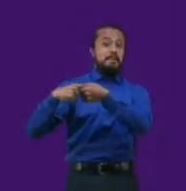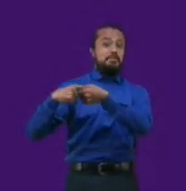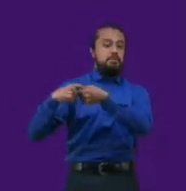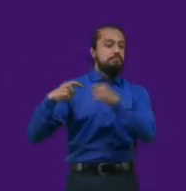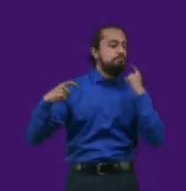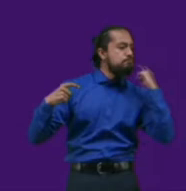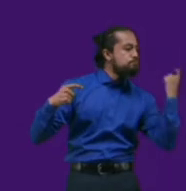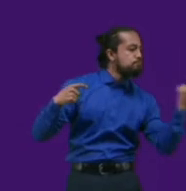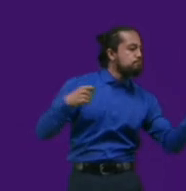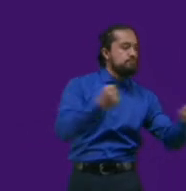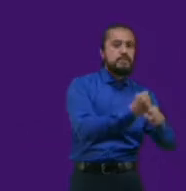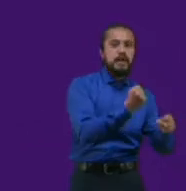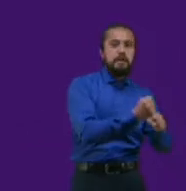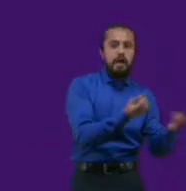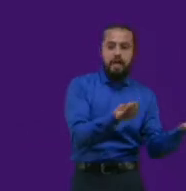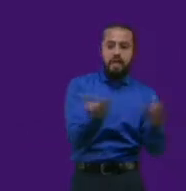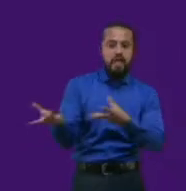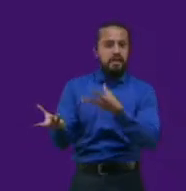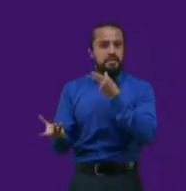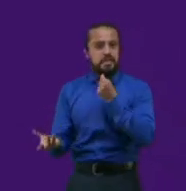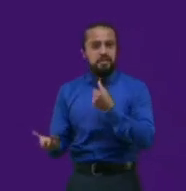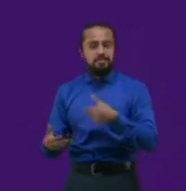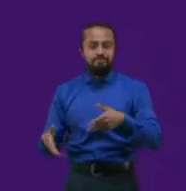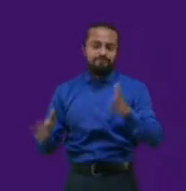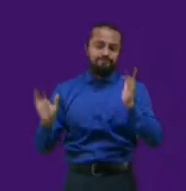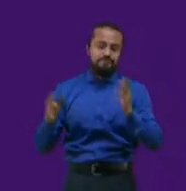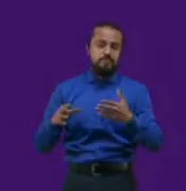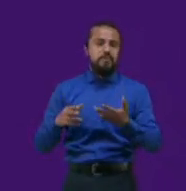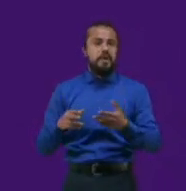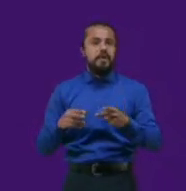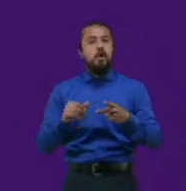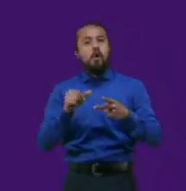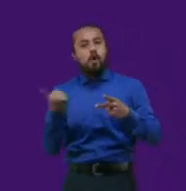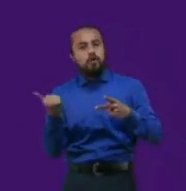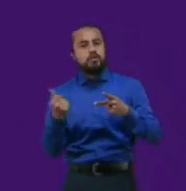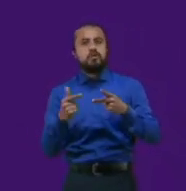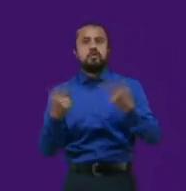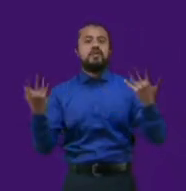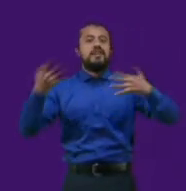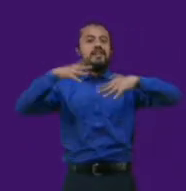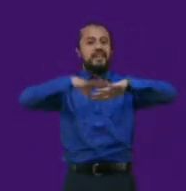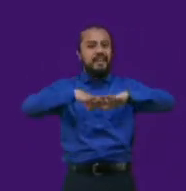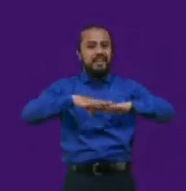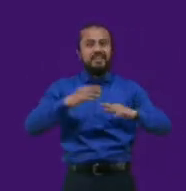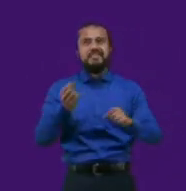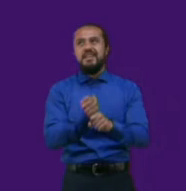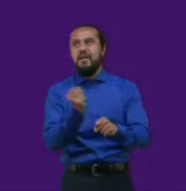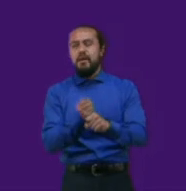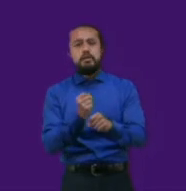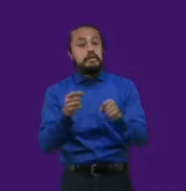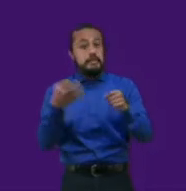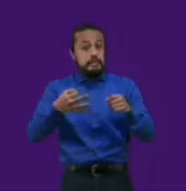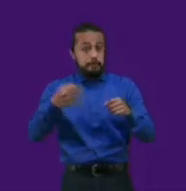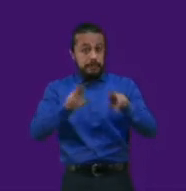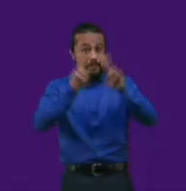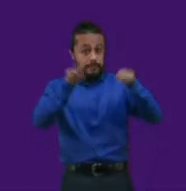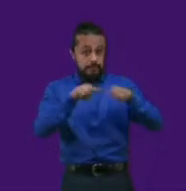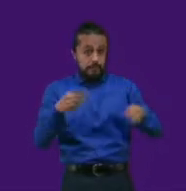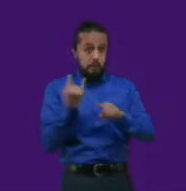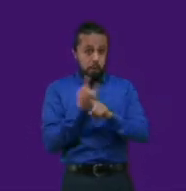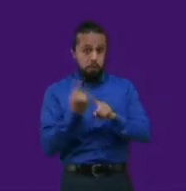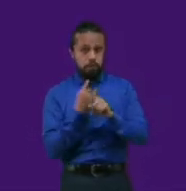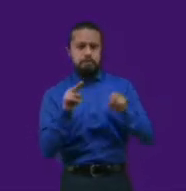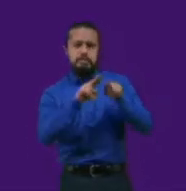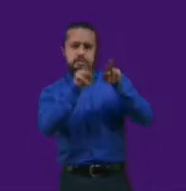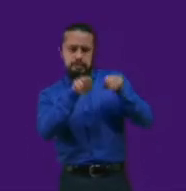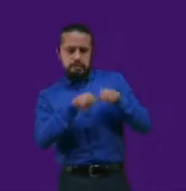Y así comenzamos a sacar. Otra era una página de bebés, otra era... Pero todo tenía que ver con internet. Y yo